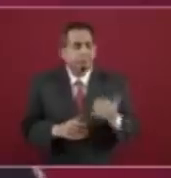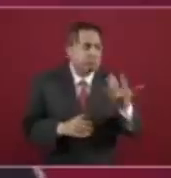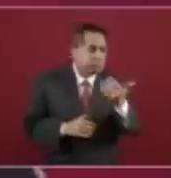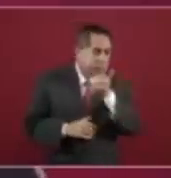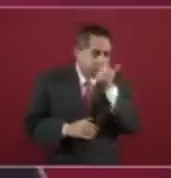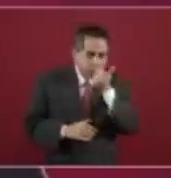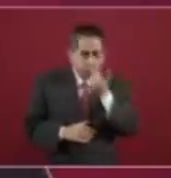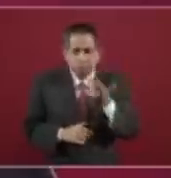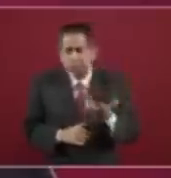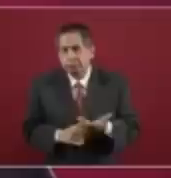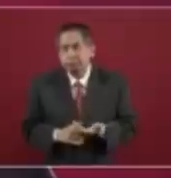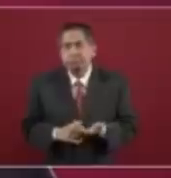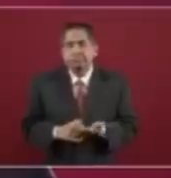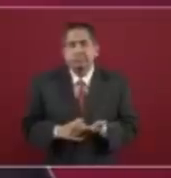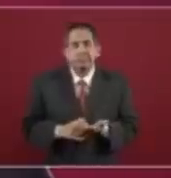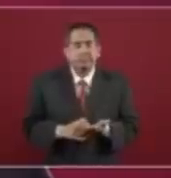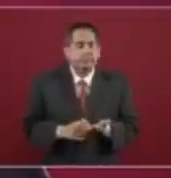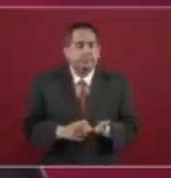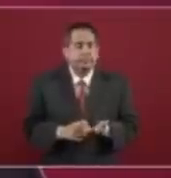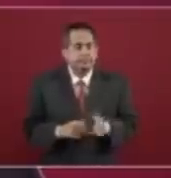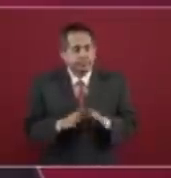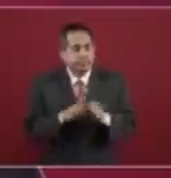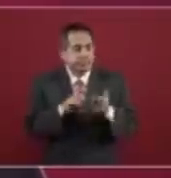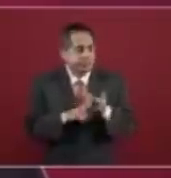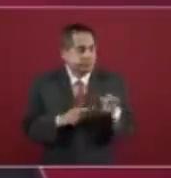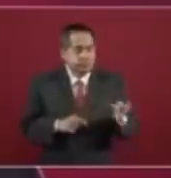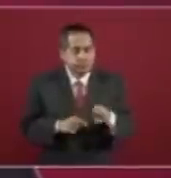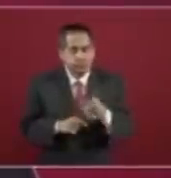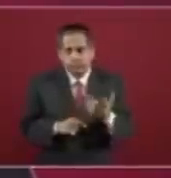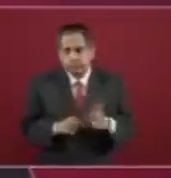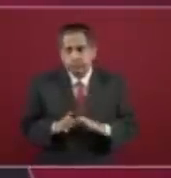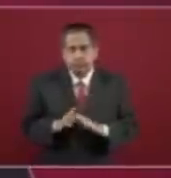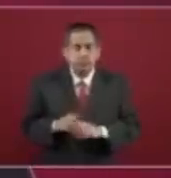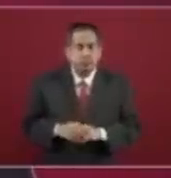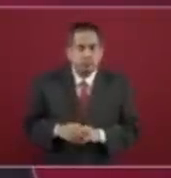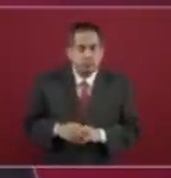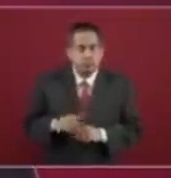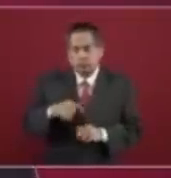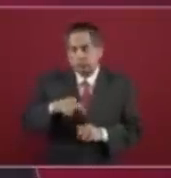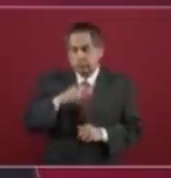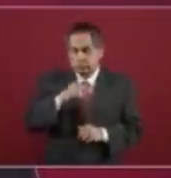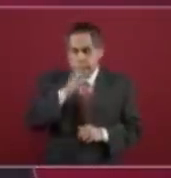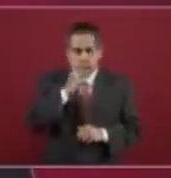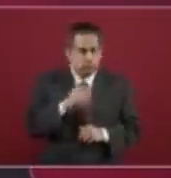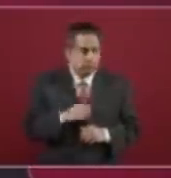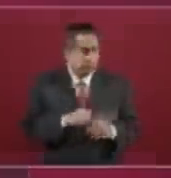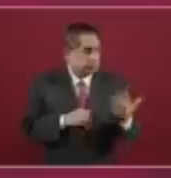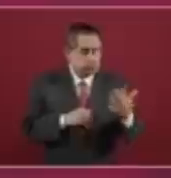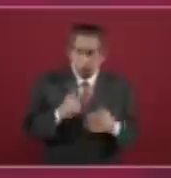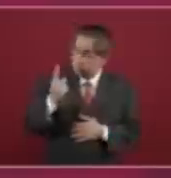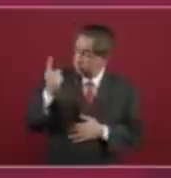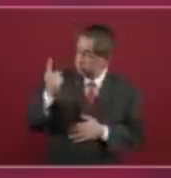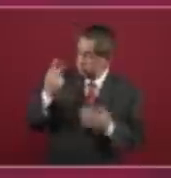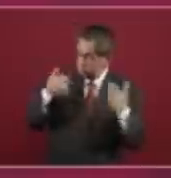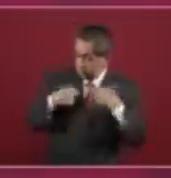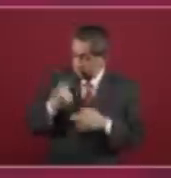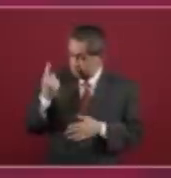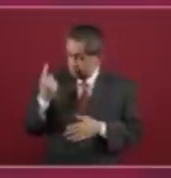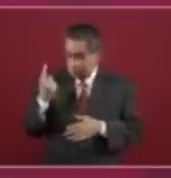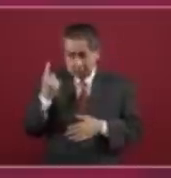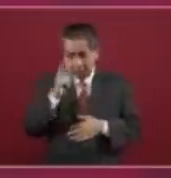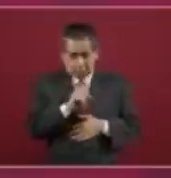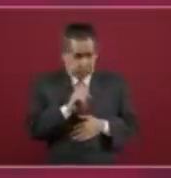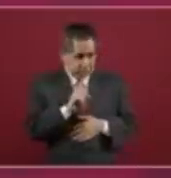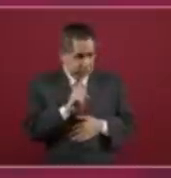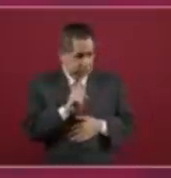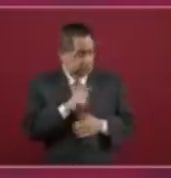50 alumnos. Entonces, no se puede tener un maestro por